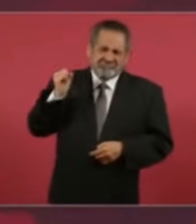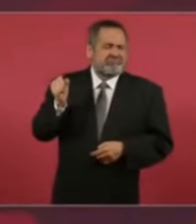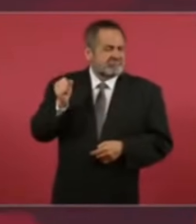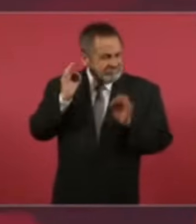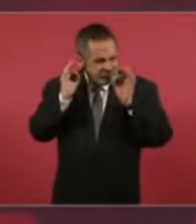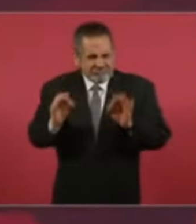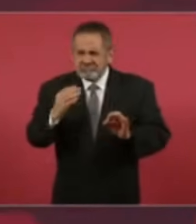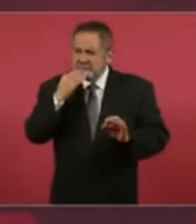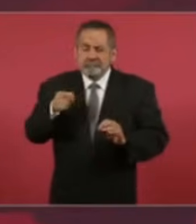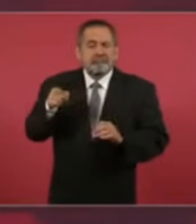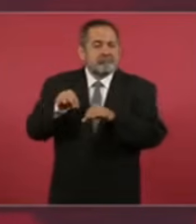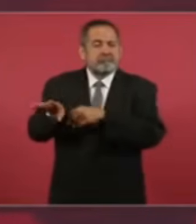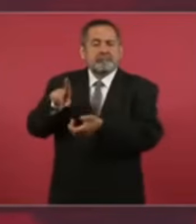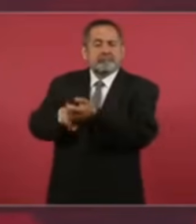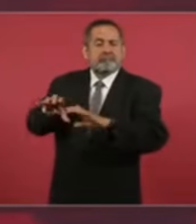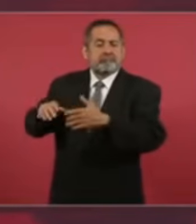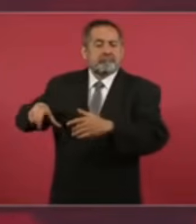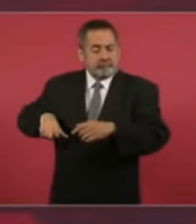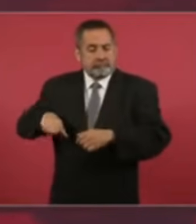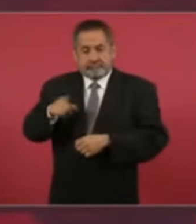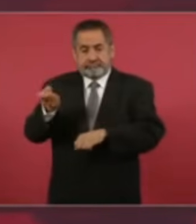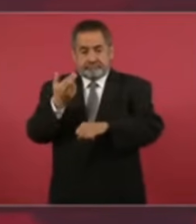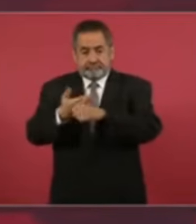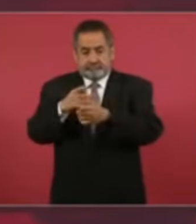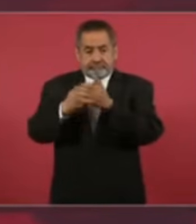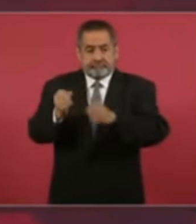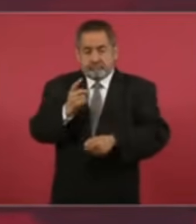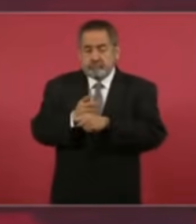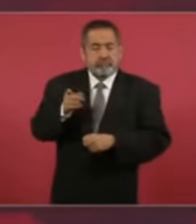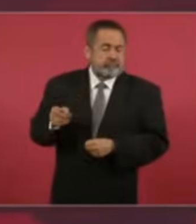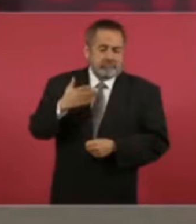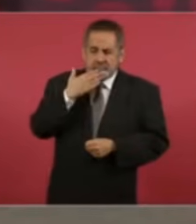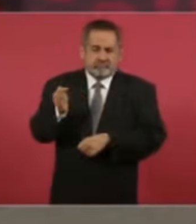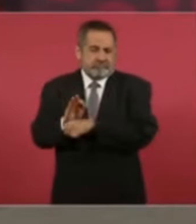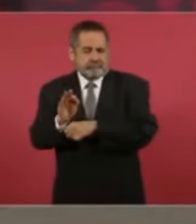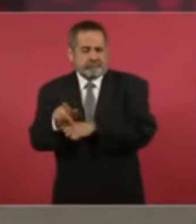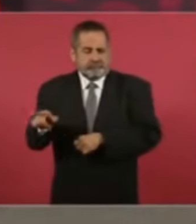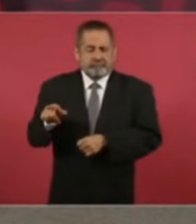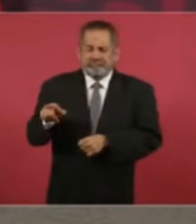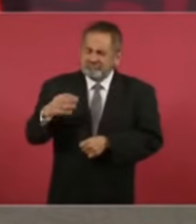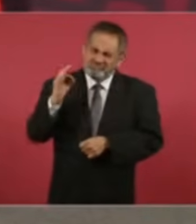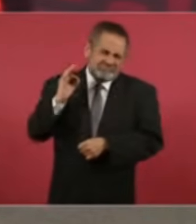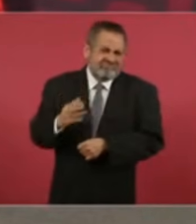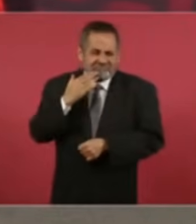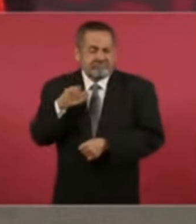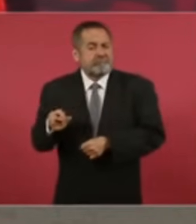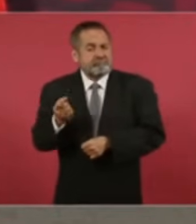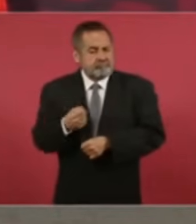como servidora pública, la secretaria de Seguridad y de Protección Ciudadana.